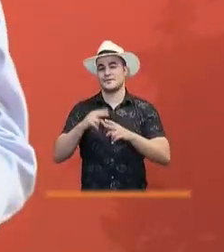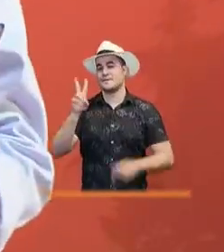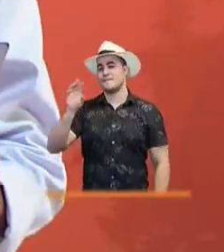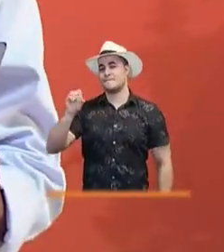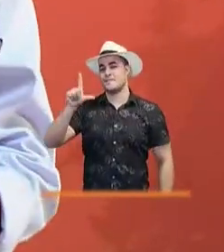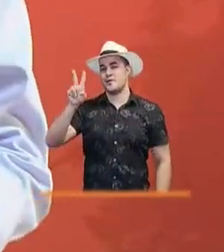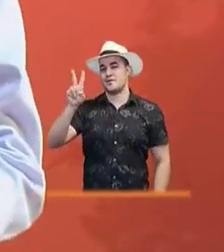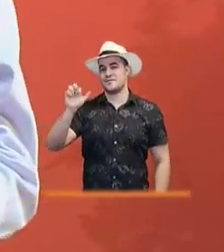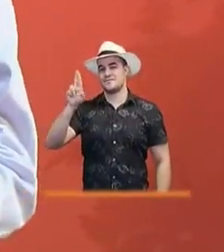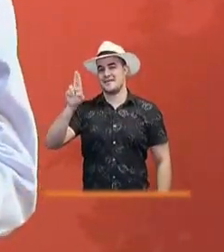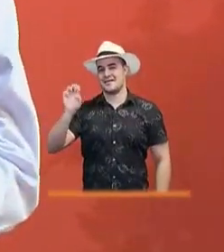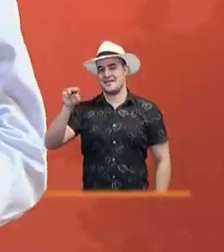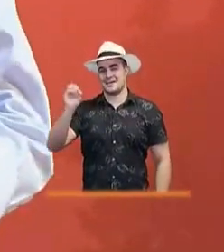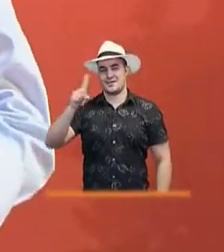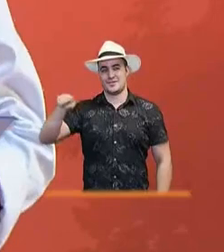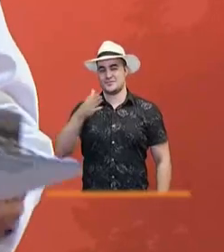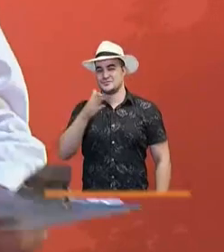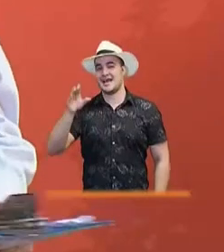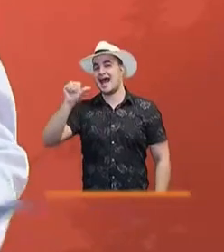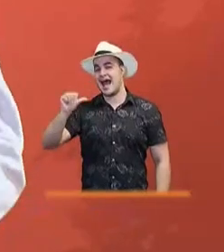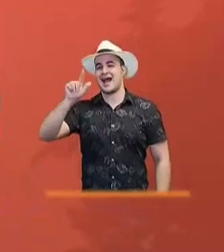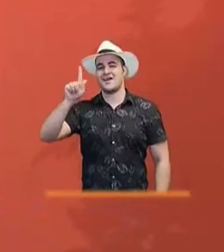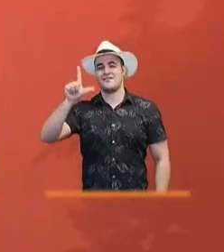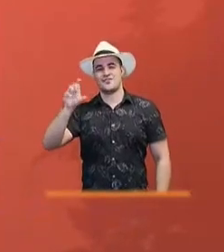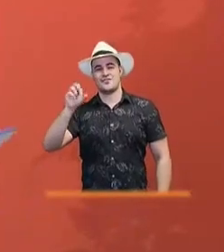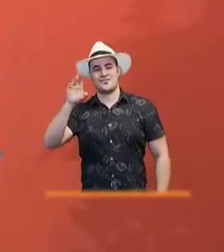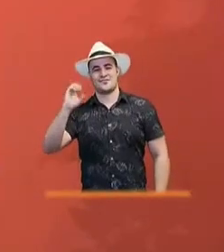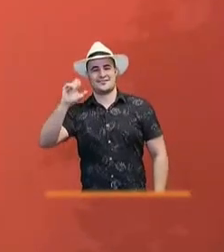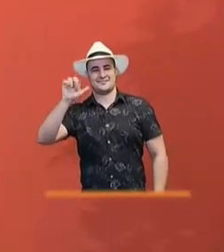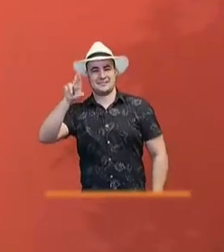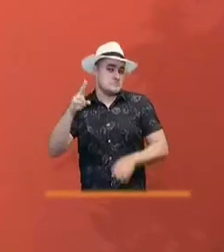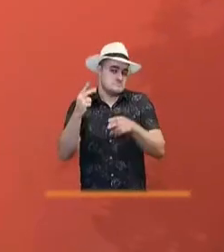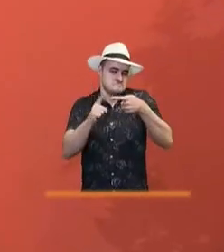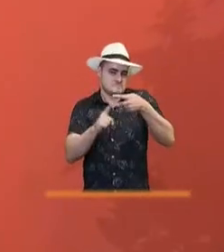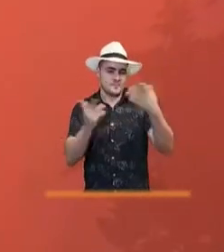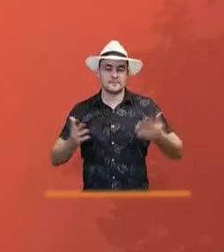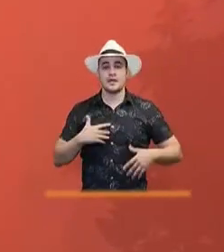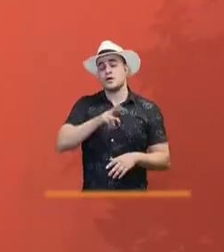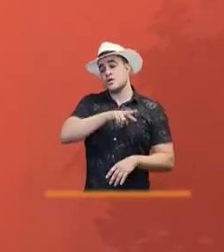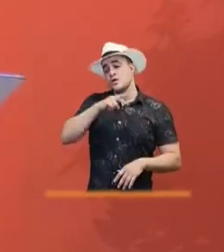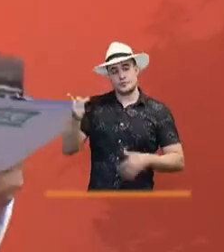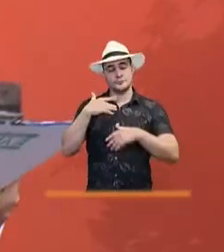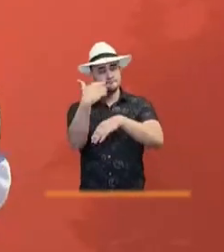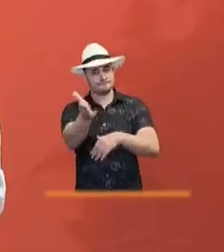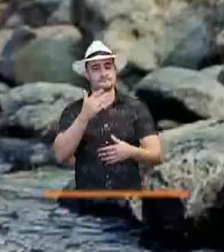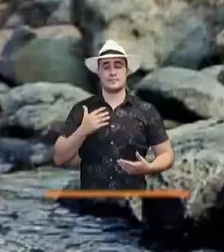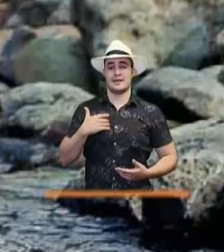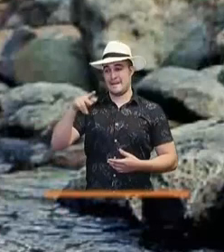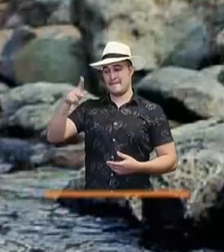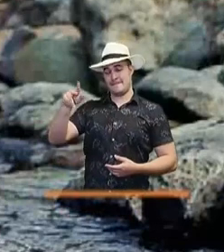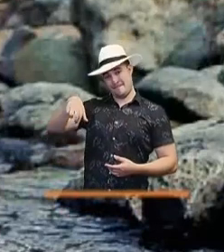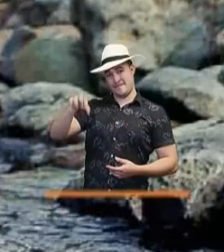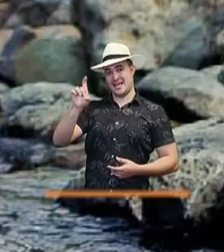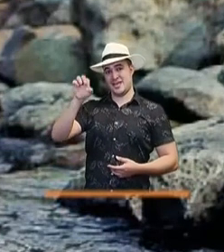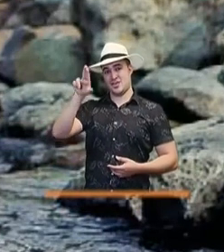semifinal se llevará el premio Pedro Mariano Fernández. Esto como un homenaje que se le hace a Pedrito Fernández, trovador que nació